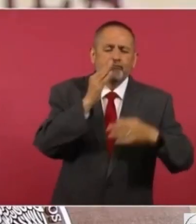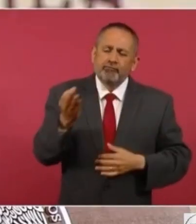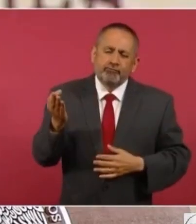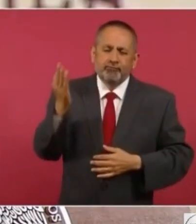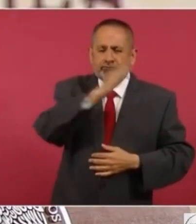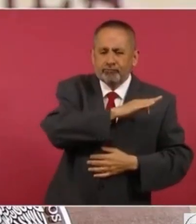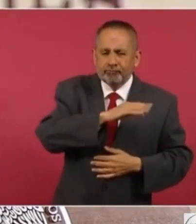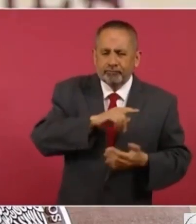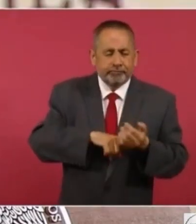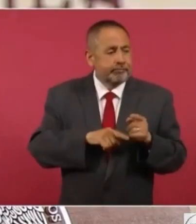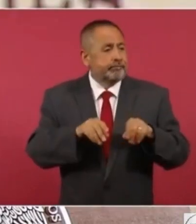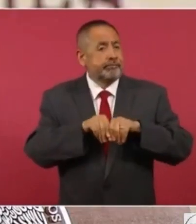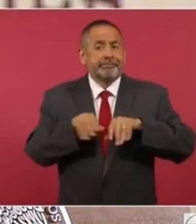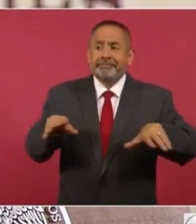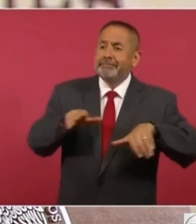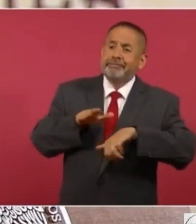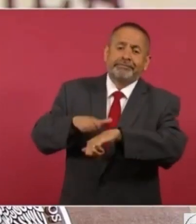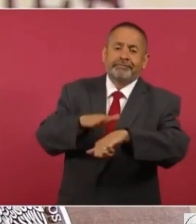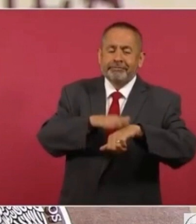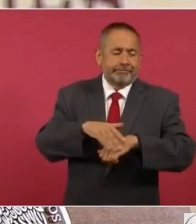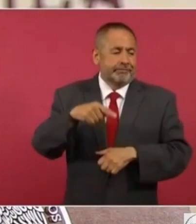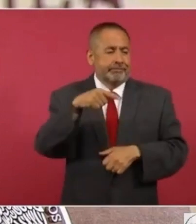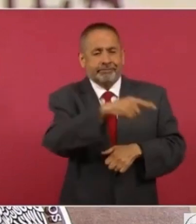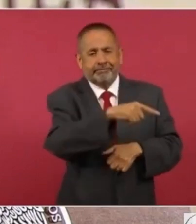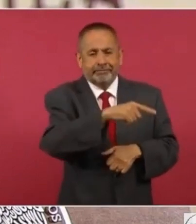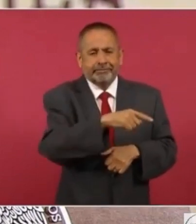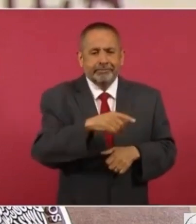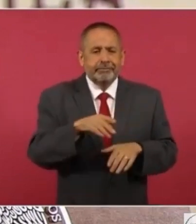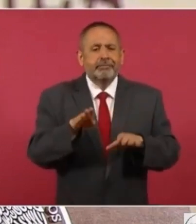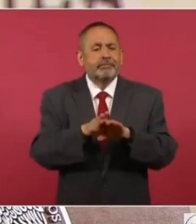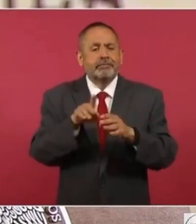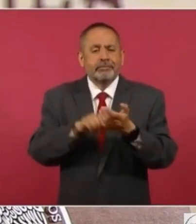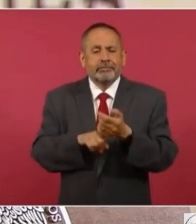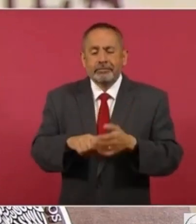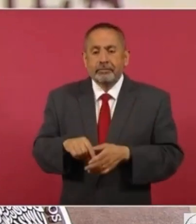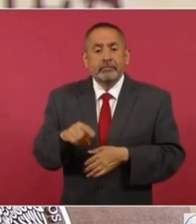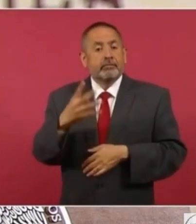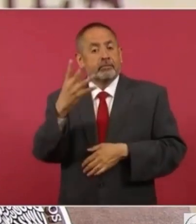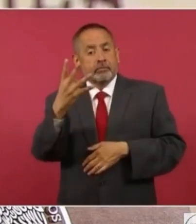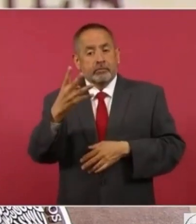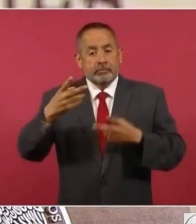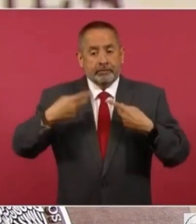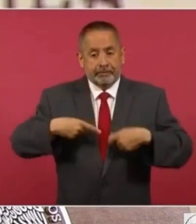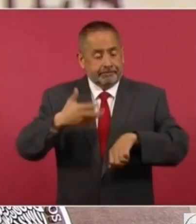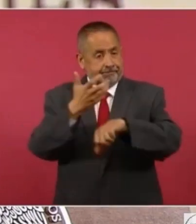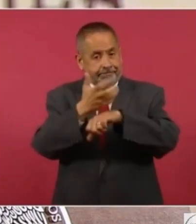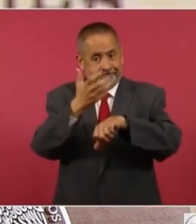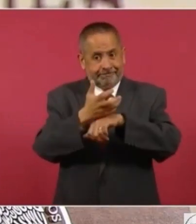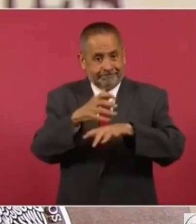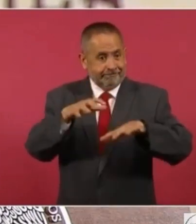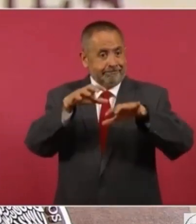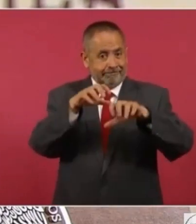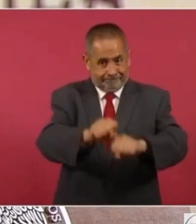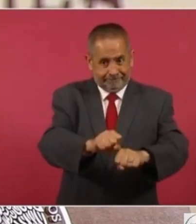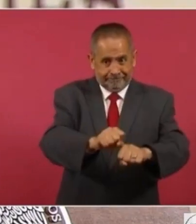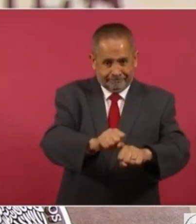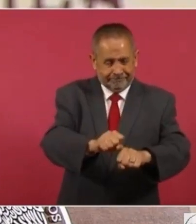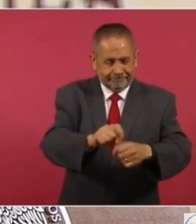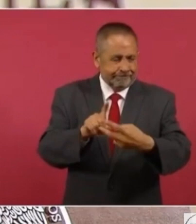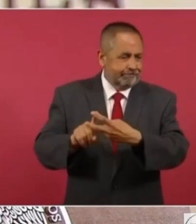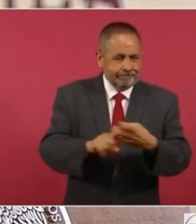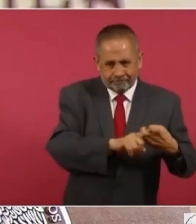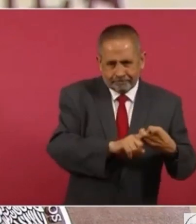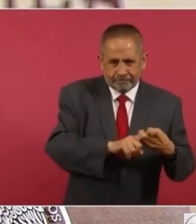falsas diseminadas por el caso de 4 estadounidenses privados de su libertad,